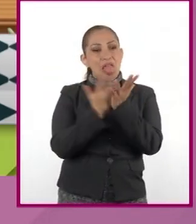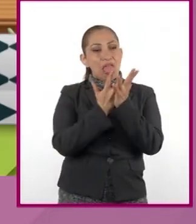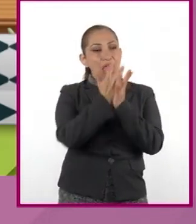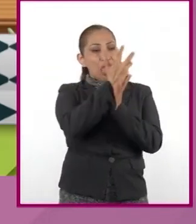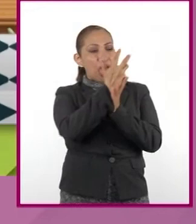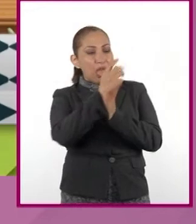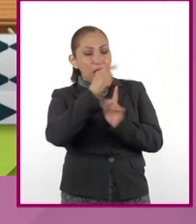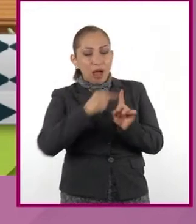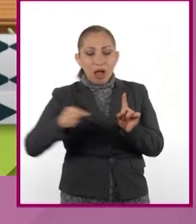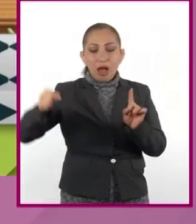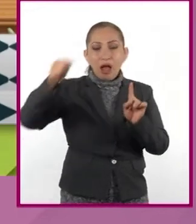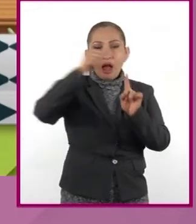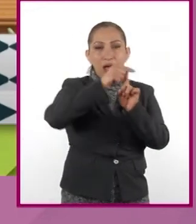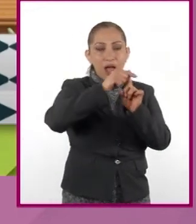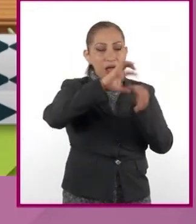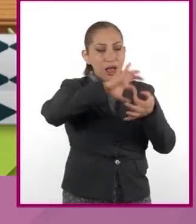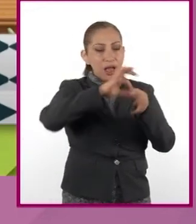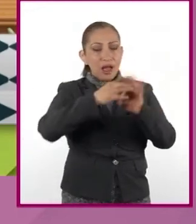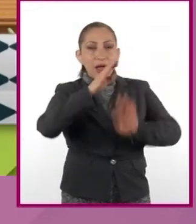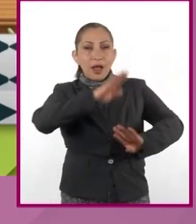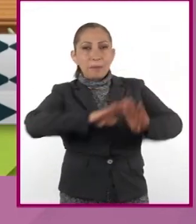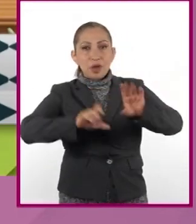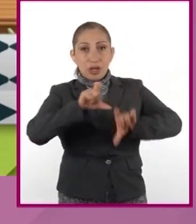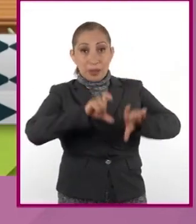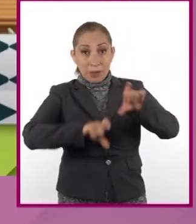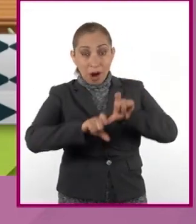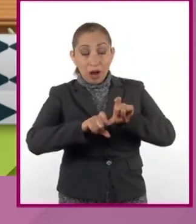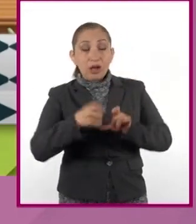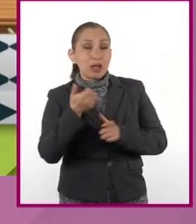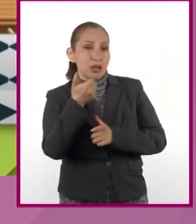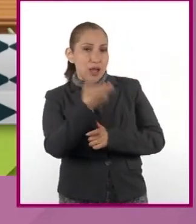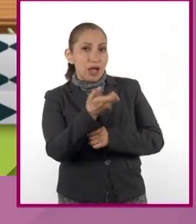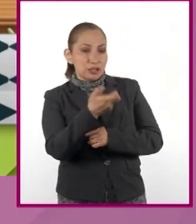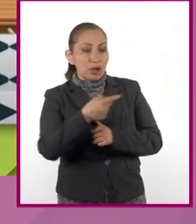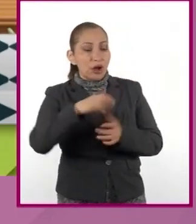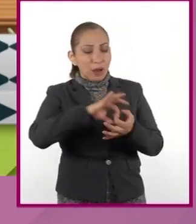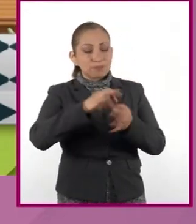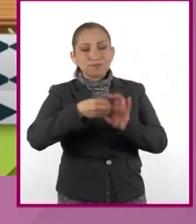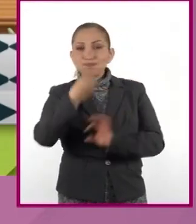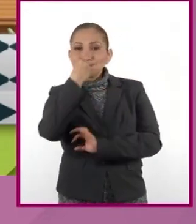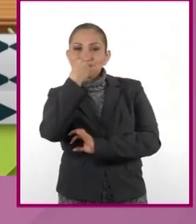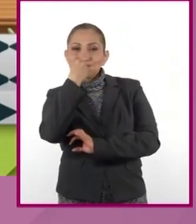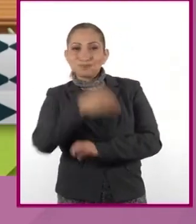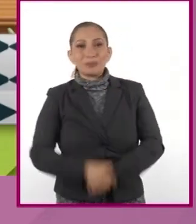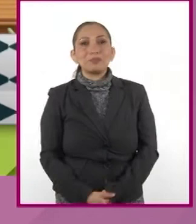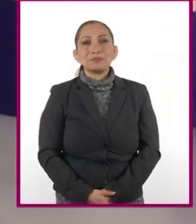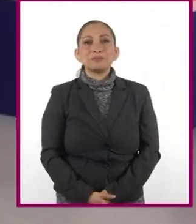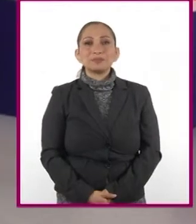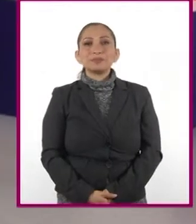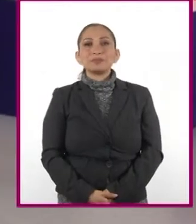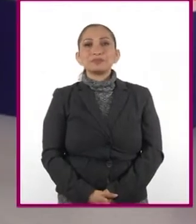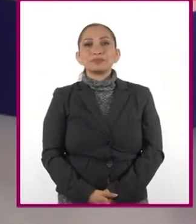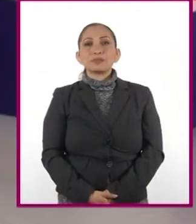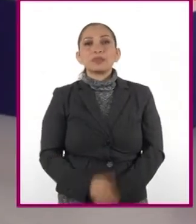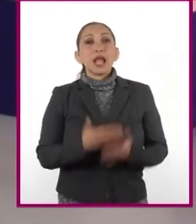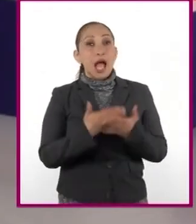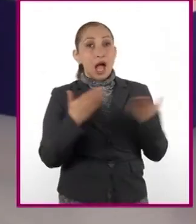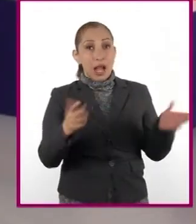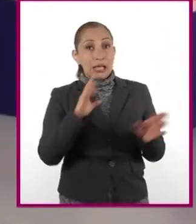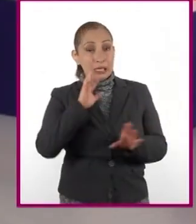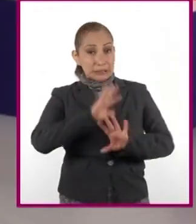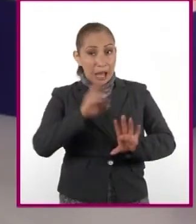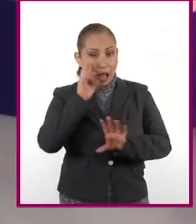de los ciclos biogeoquímicos y por tanto de las cadenas tróficas. Ahora que